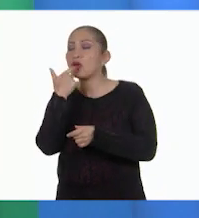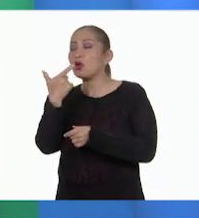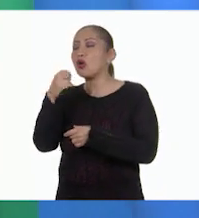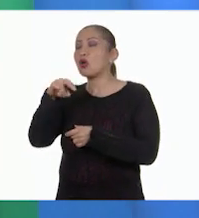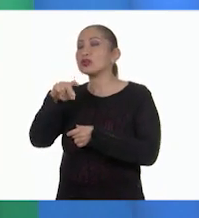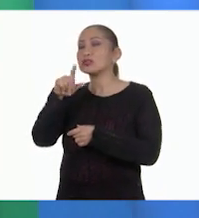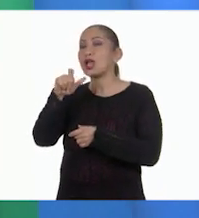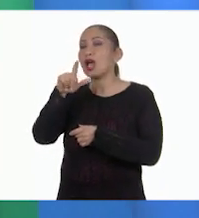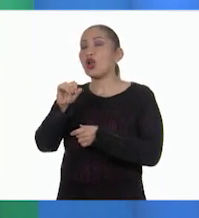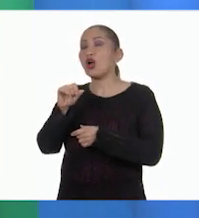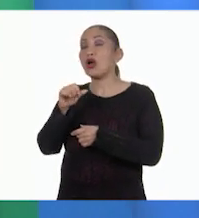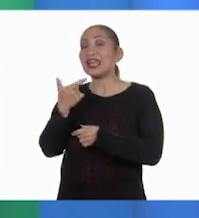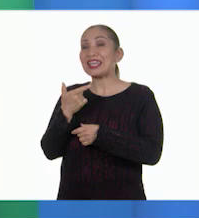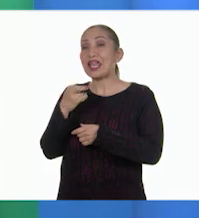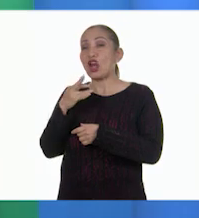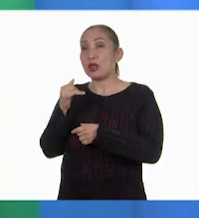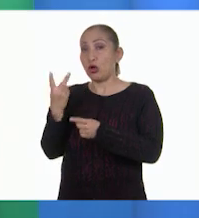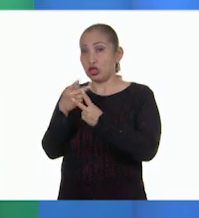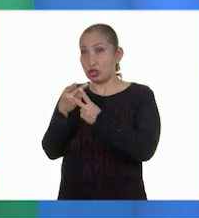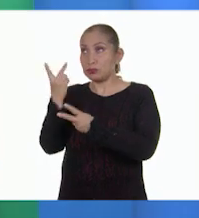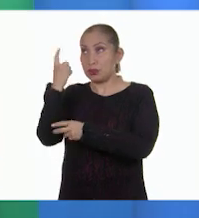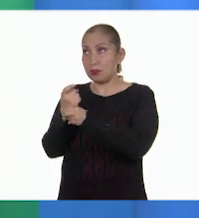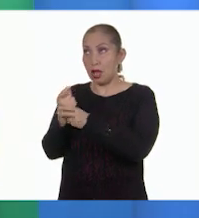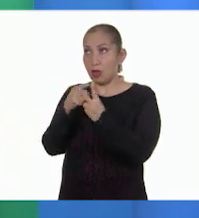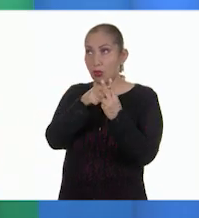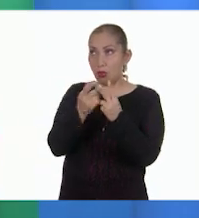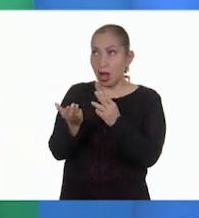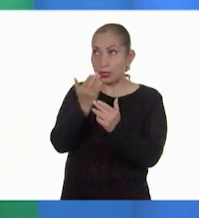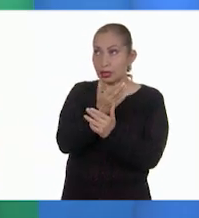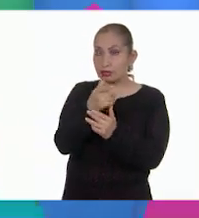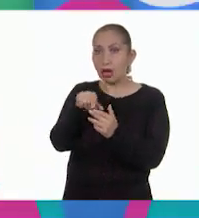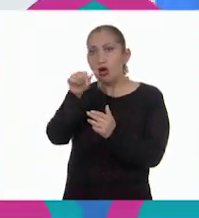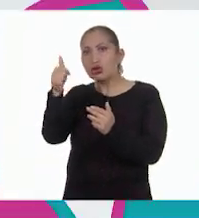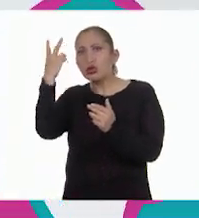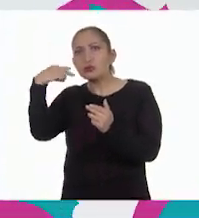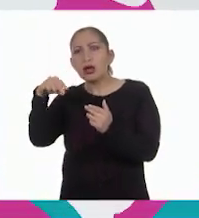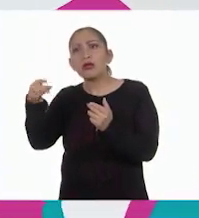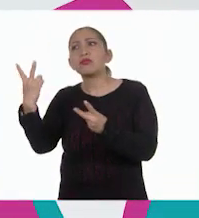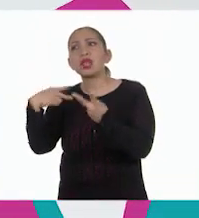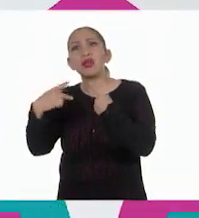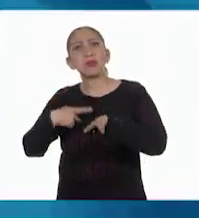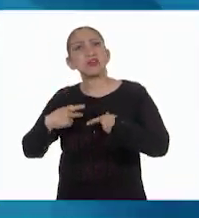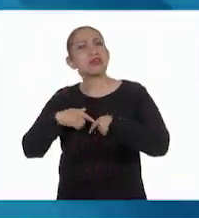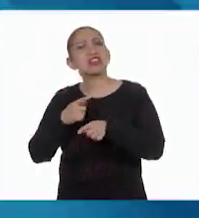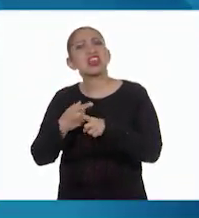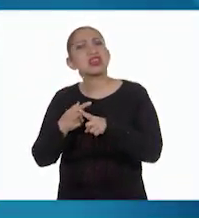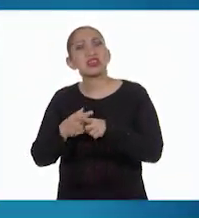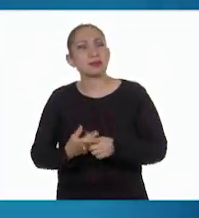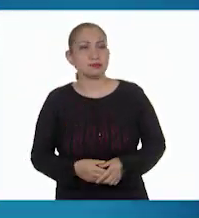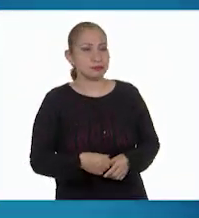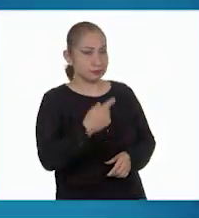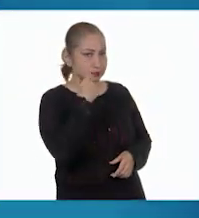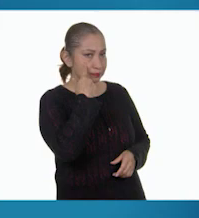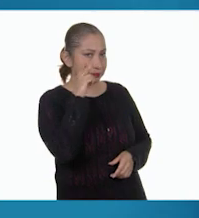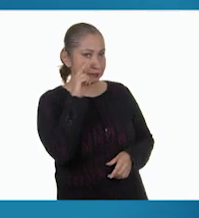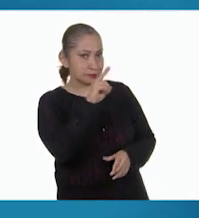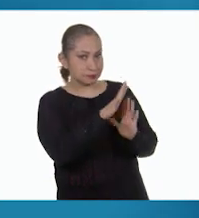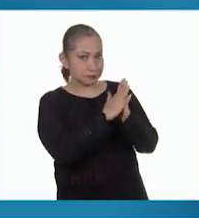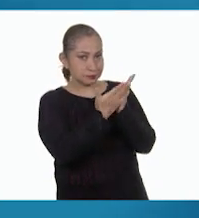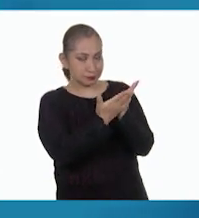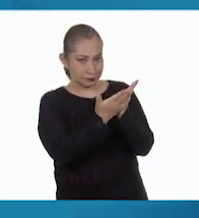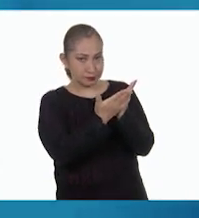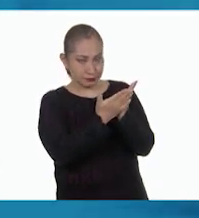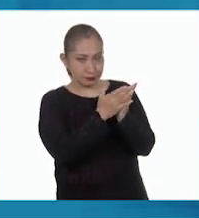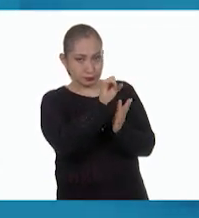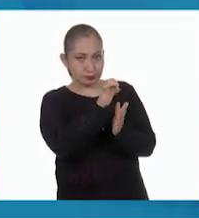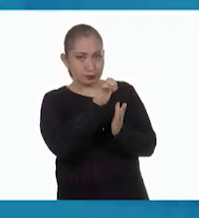Gonzalo Guerrero y la de Jerónimo de Aguilar. Pero, ¿cuáles fueron las otras? Bueno, como podrás ver en el libro de